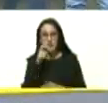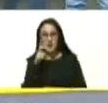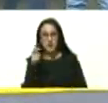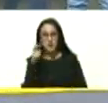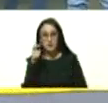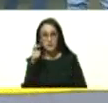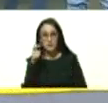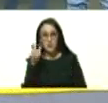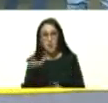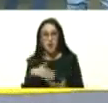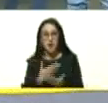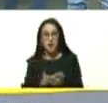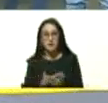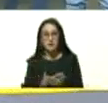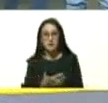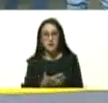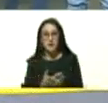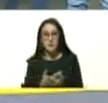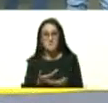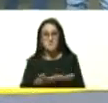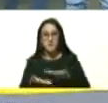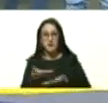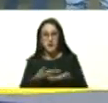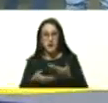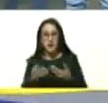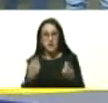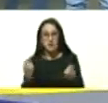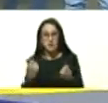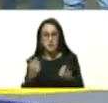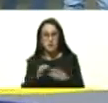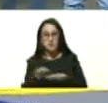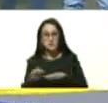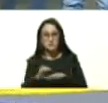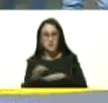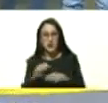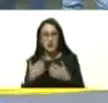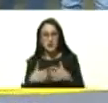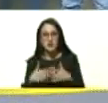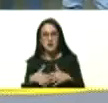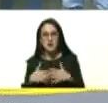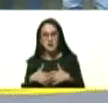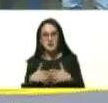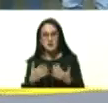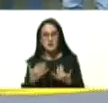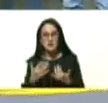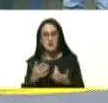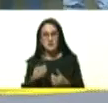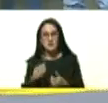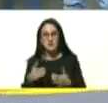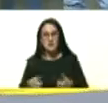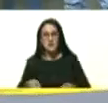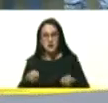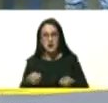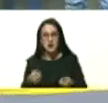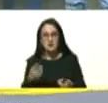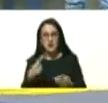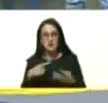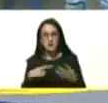soberano hasta los mercados populares, los mercados municipales, los supermercados, los automercados, los